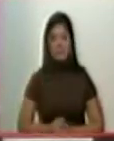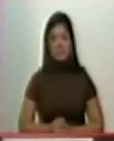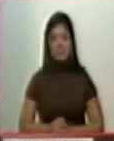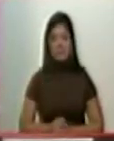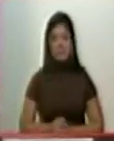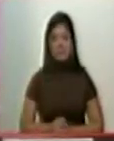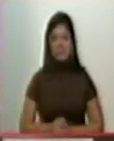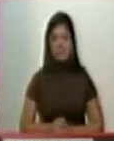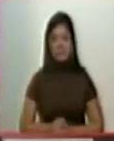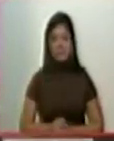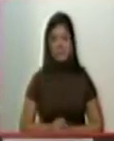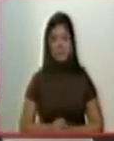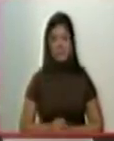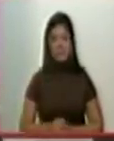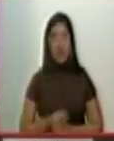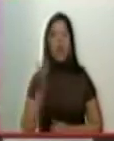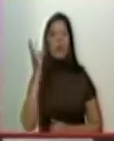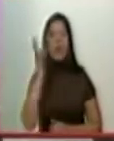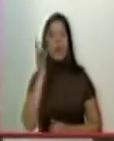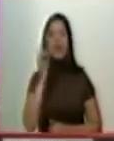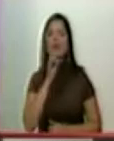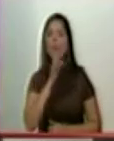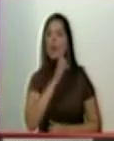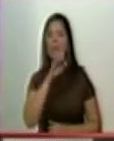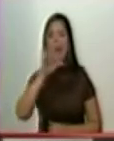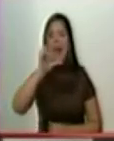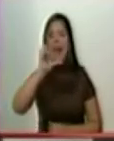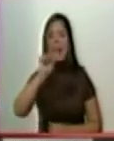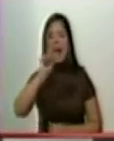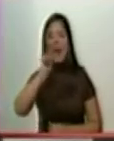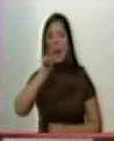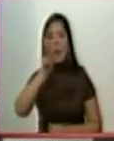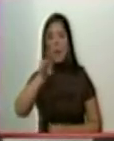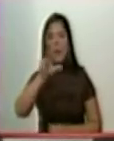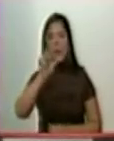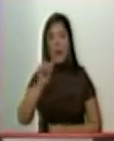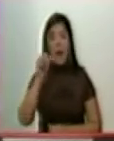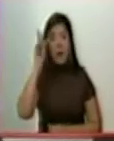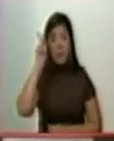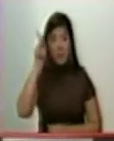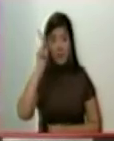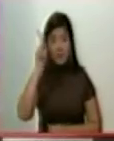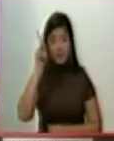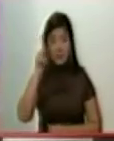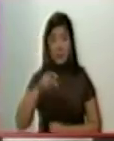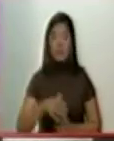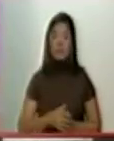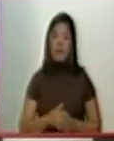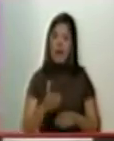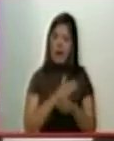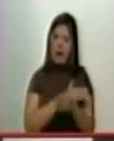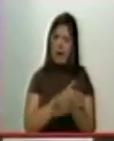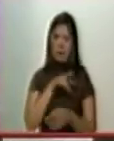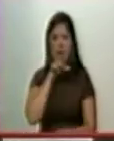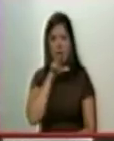Decía Laura, la profesora Laura, en sus